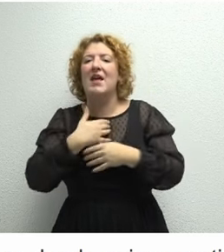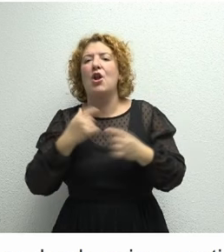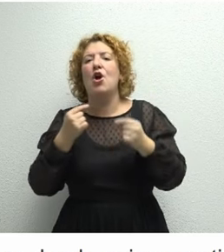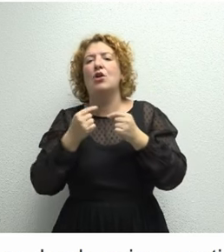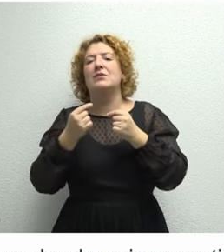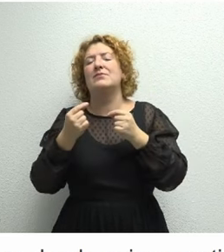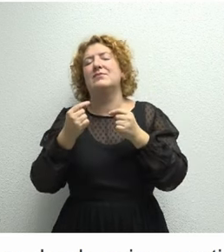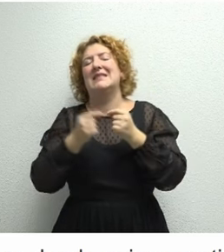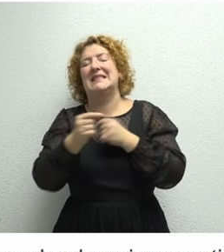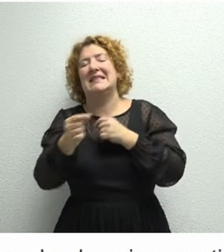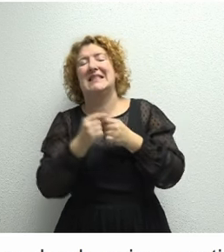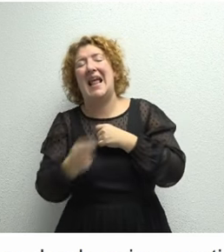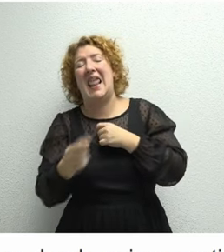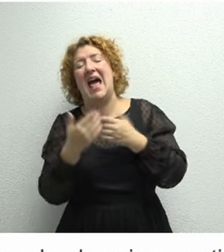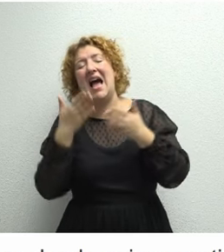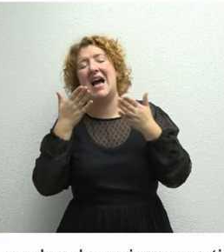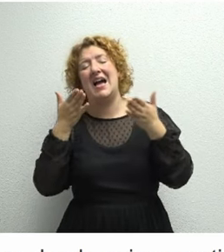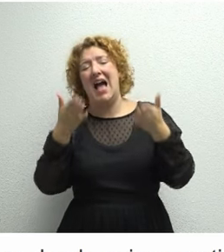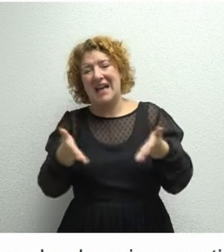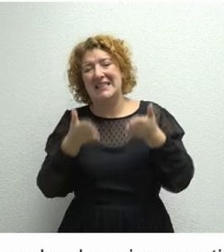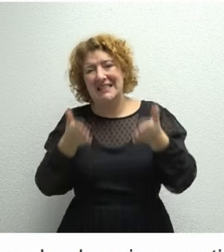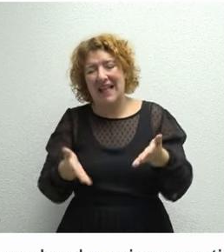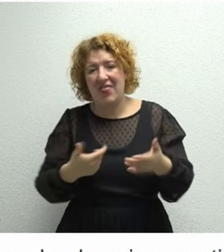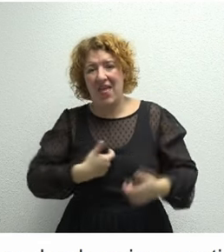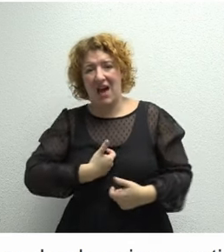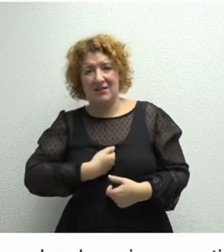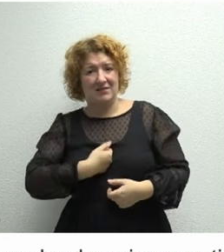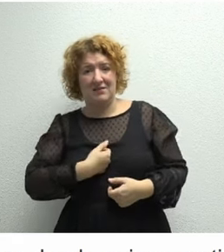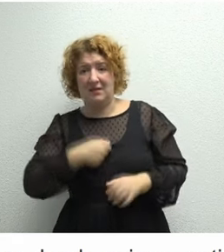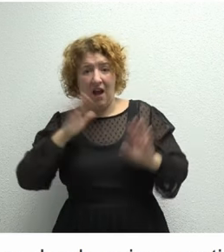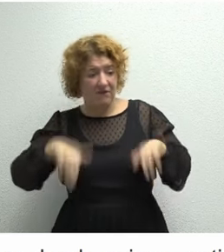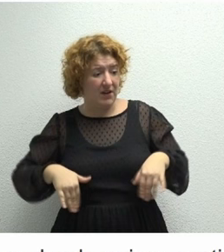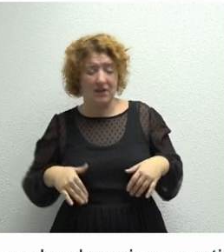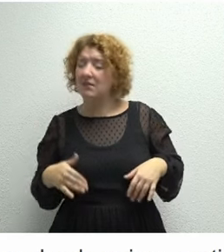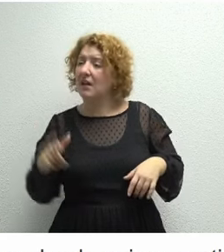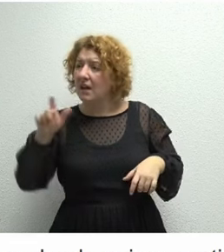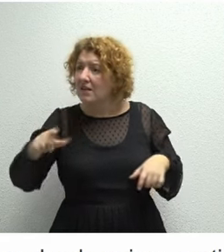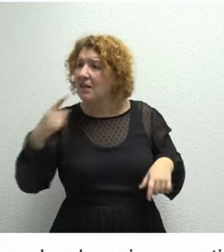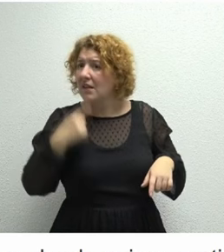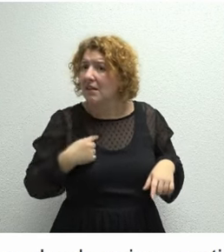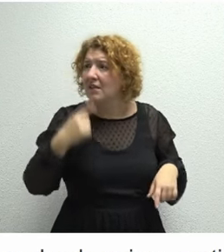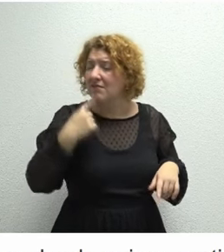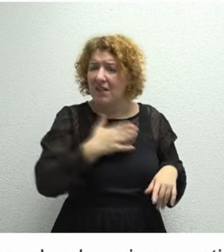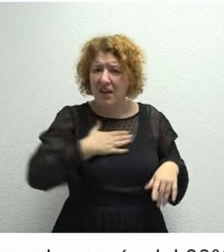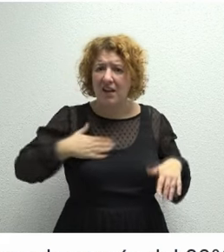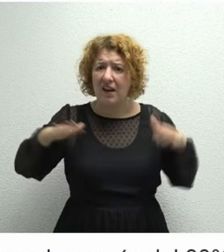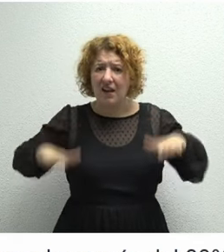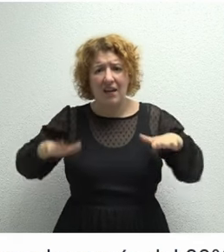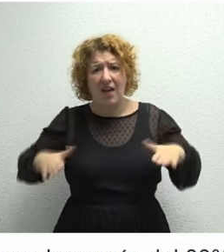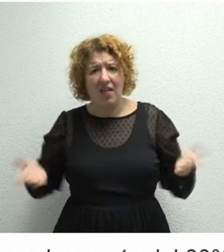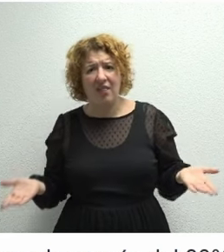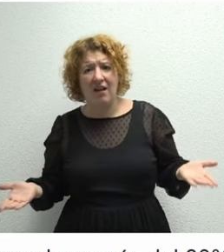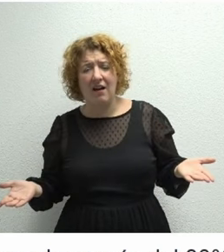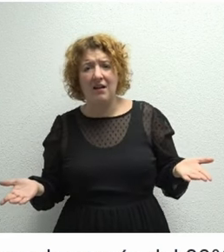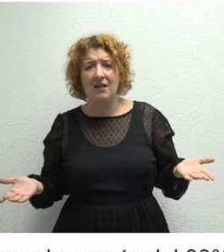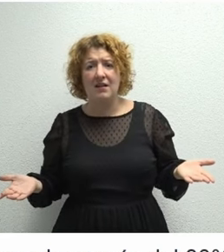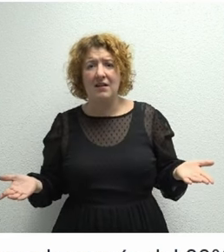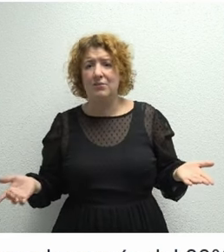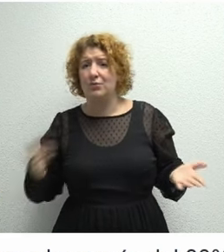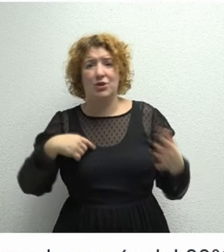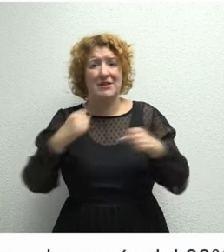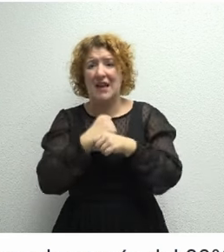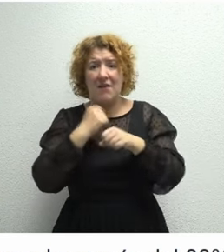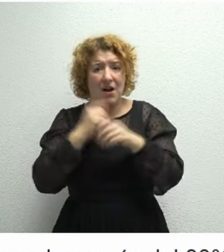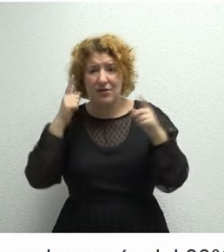Bueno un poco lo que es la cartera de servicio del sistema no la gente nos está diciendo que quiere quedarse en el entorno no Entonces por ahí tiene que ir nuestro